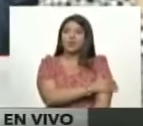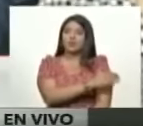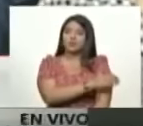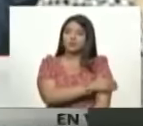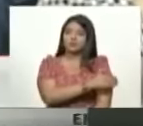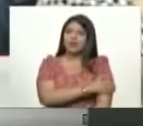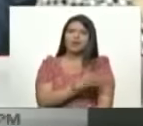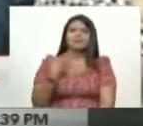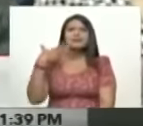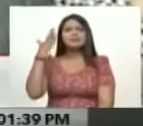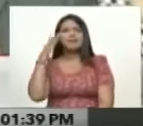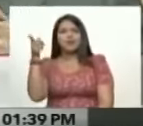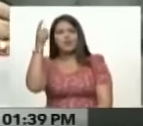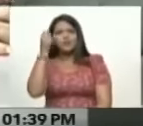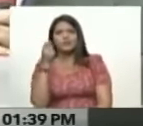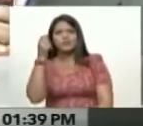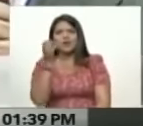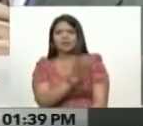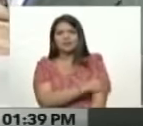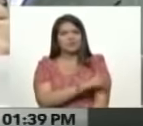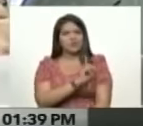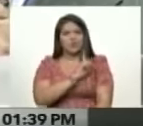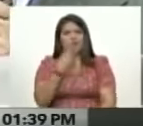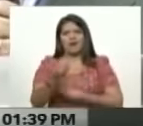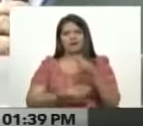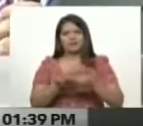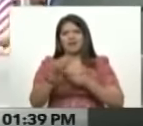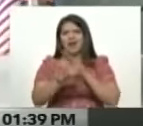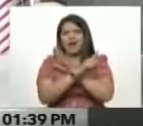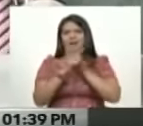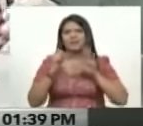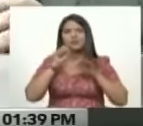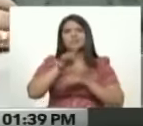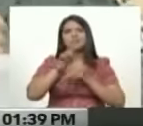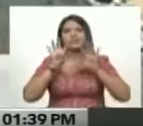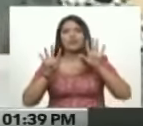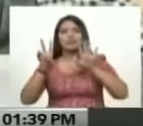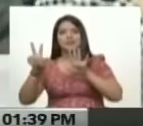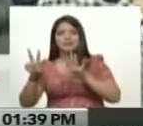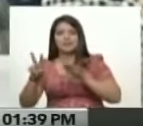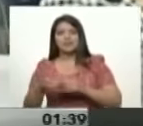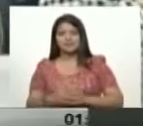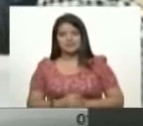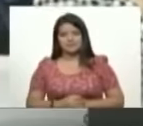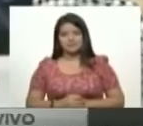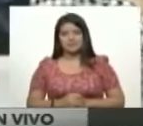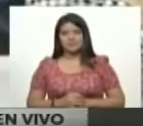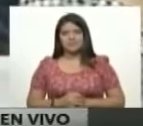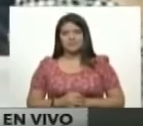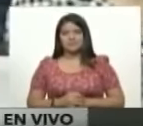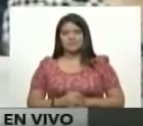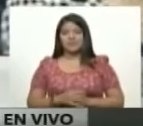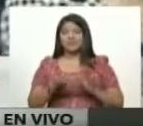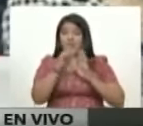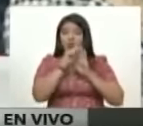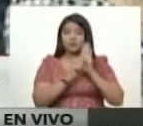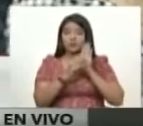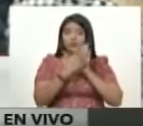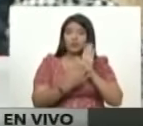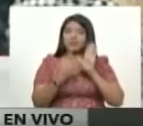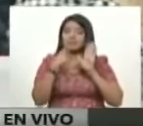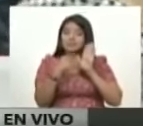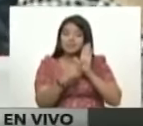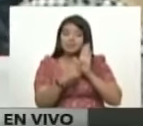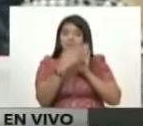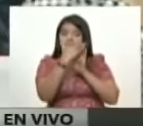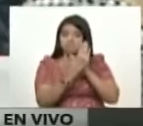saben que los diputados de la derecha no van a cumplir con el artículo 197 constitucional, donde se establece